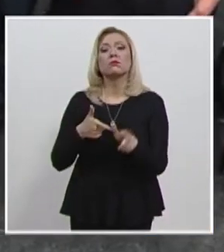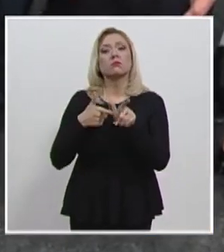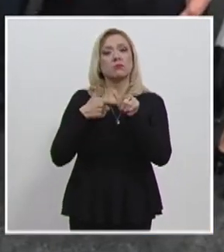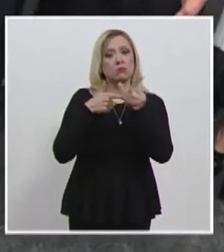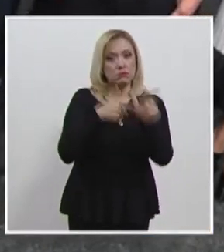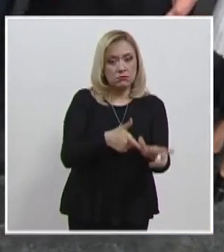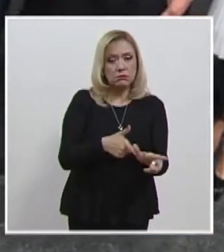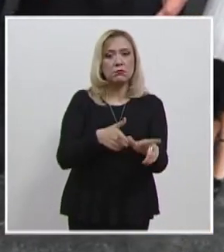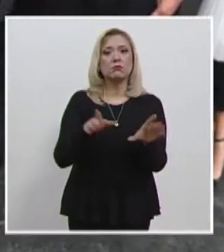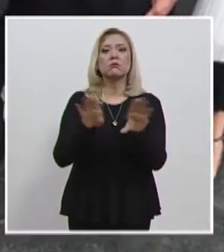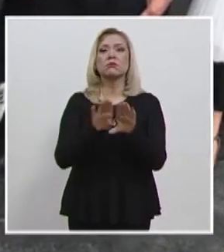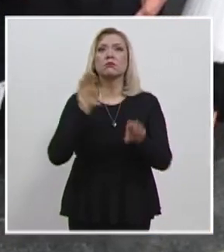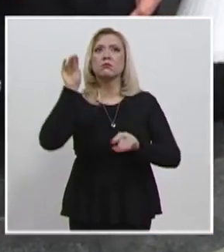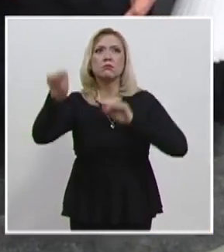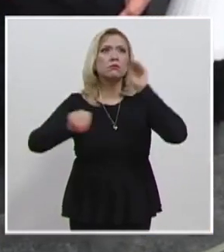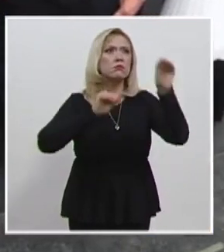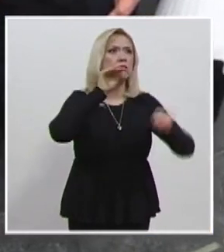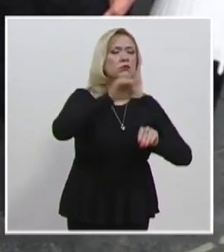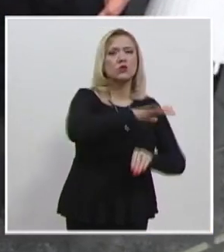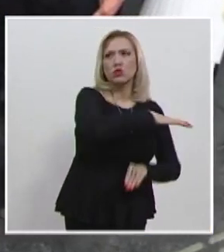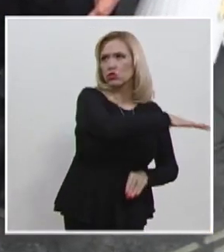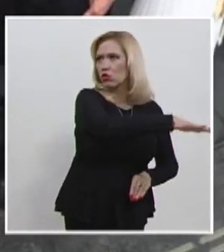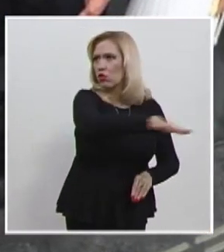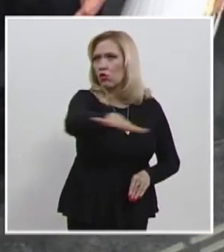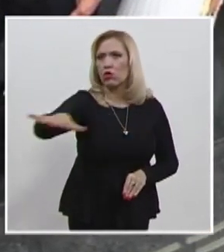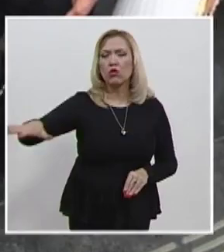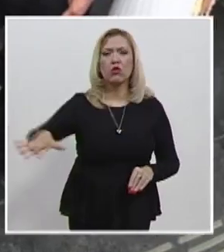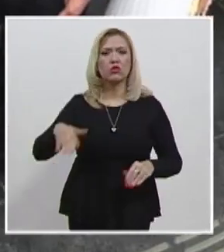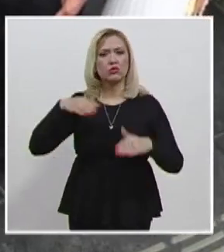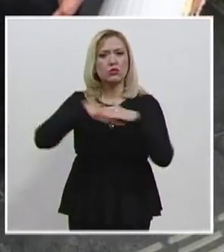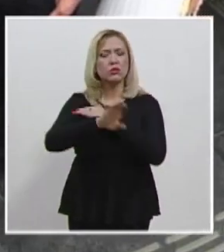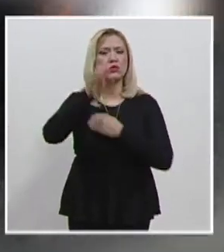la rehabilitación de todos los órganos